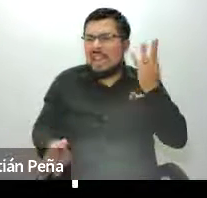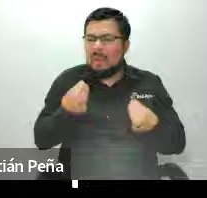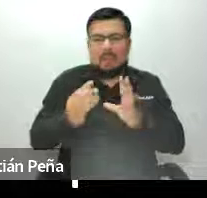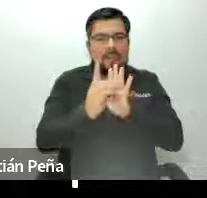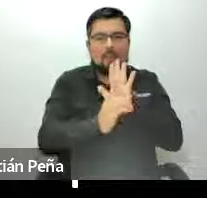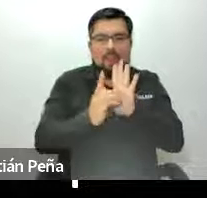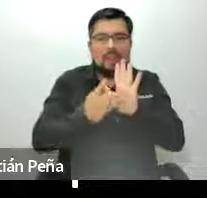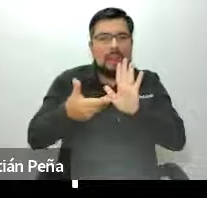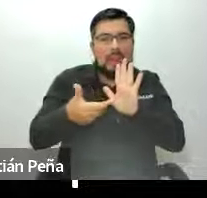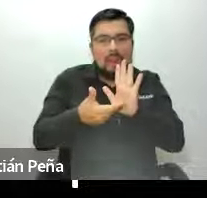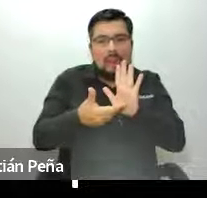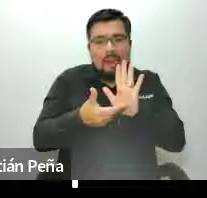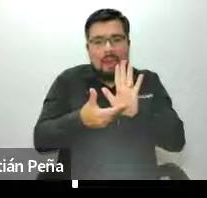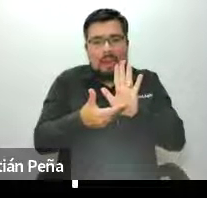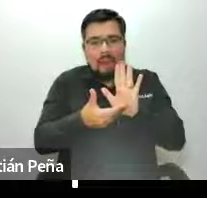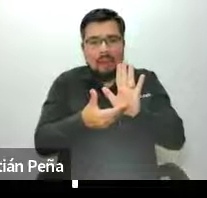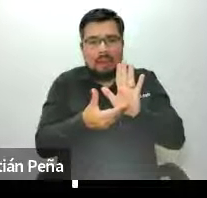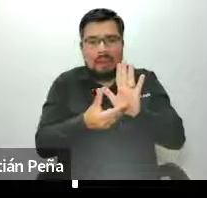nos generó varios desafíos,